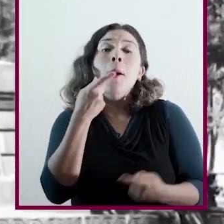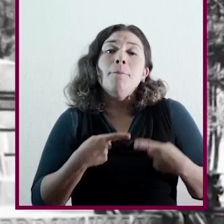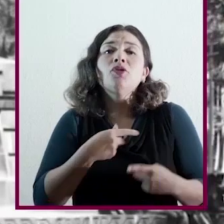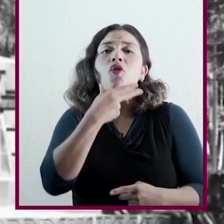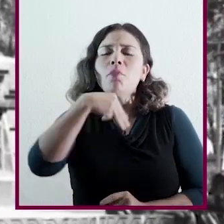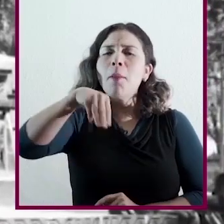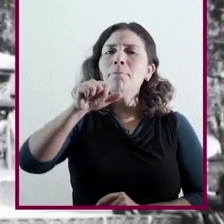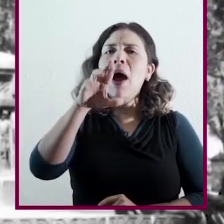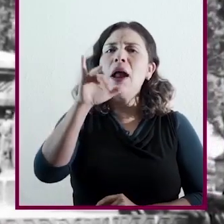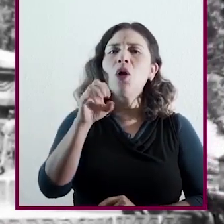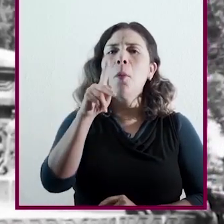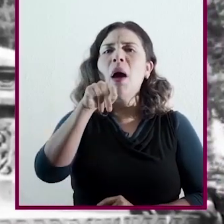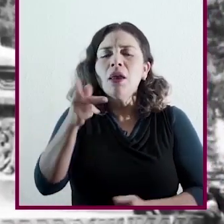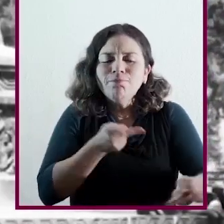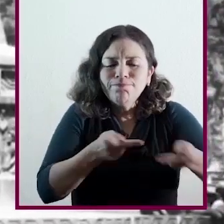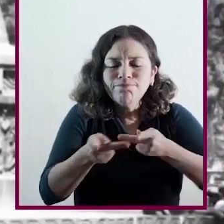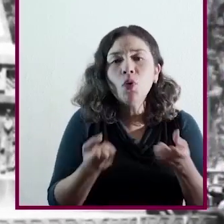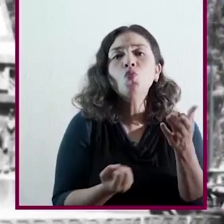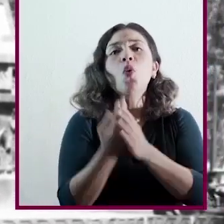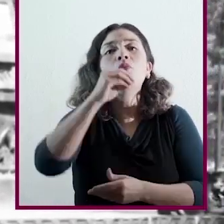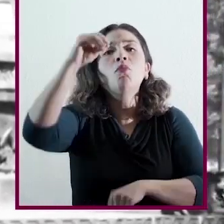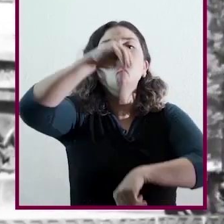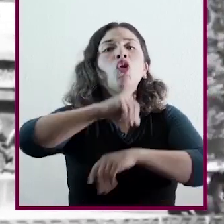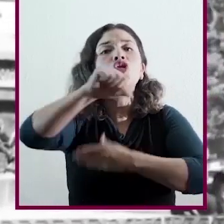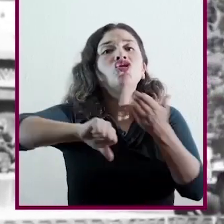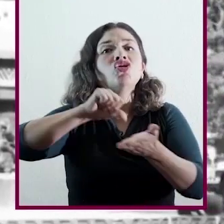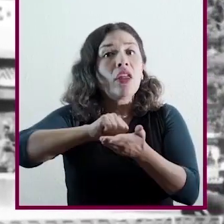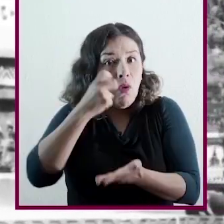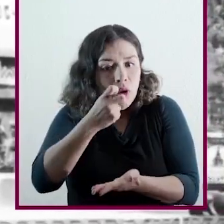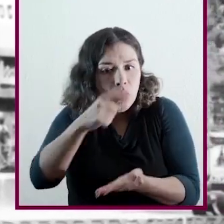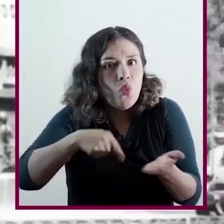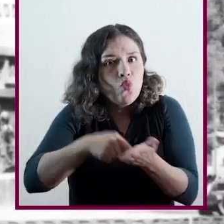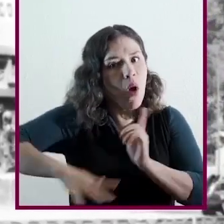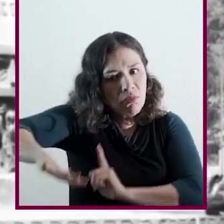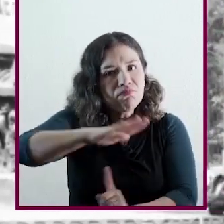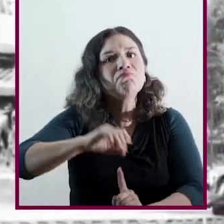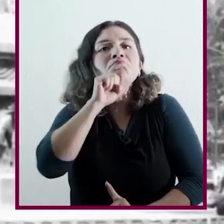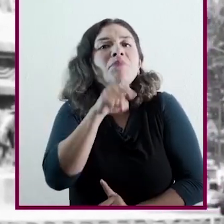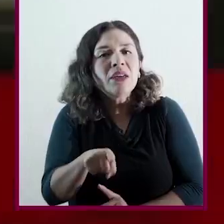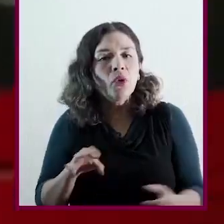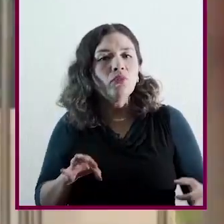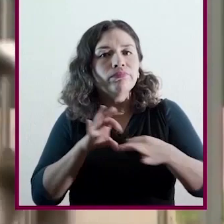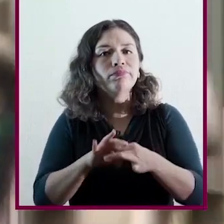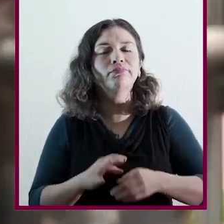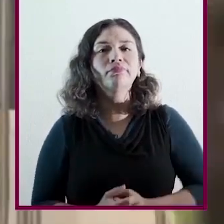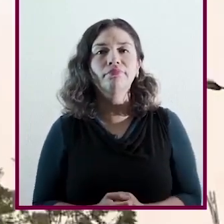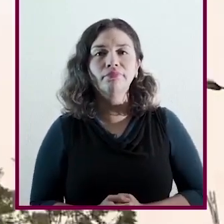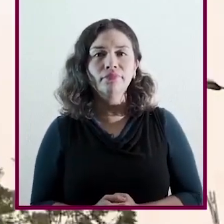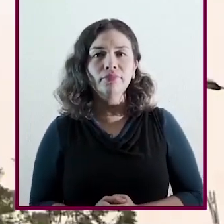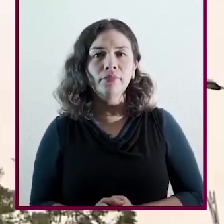motivó al arquitecto Mario Pani a planear un nuevo centro de la ciudad en este sitio.